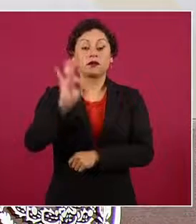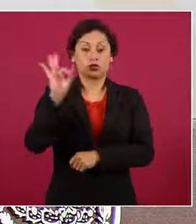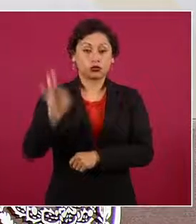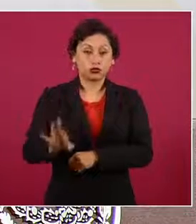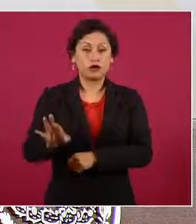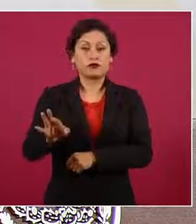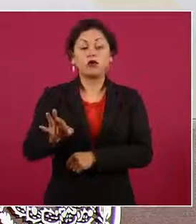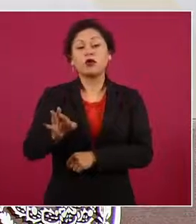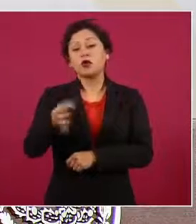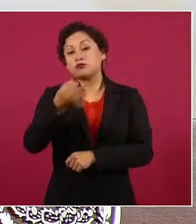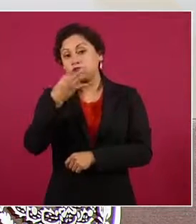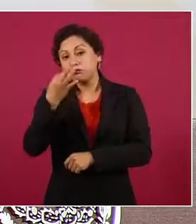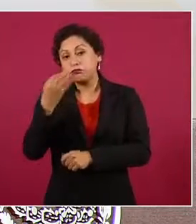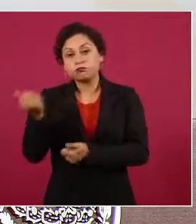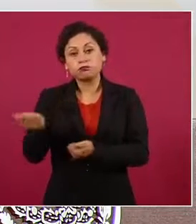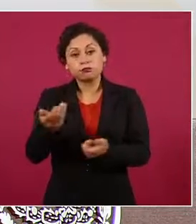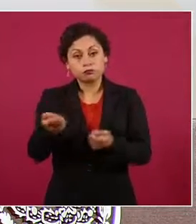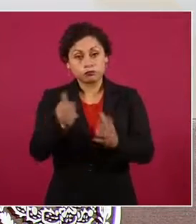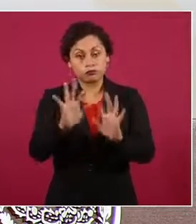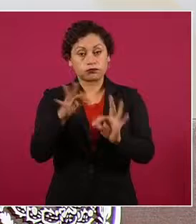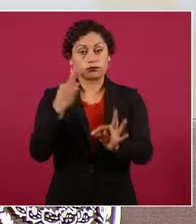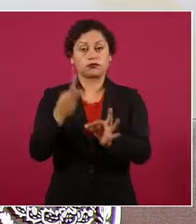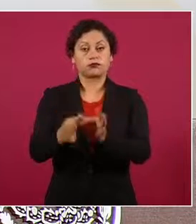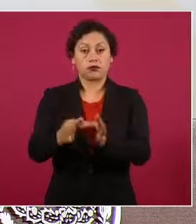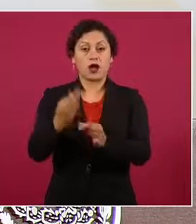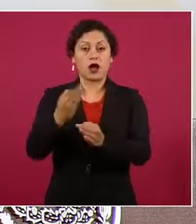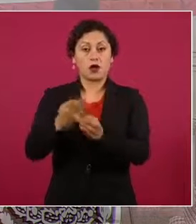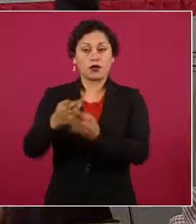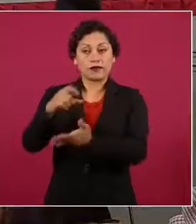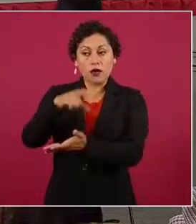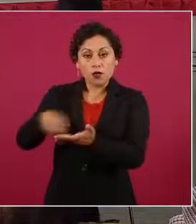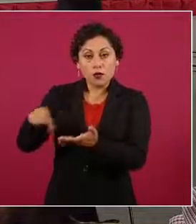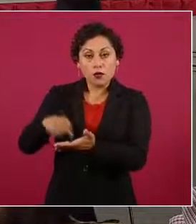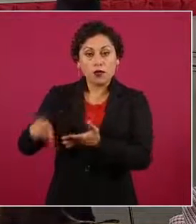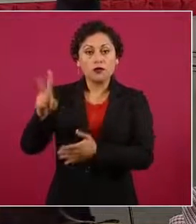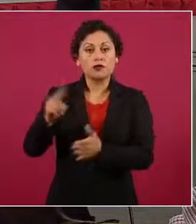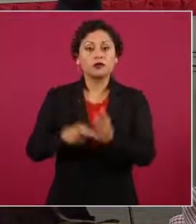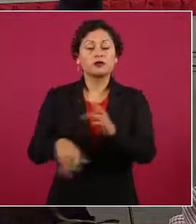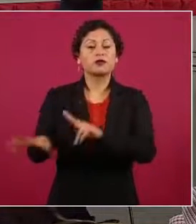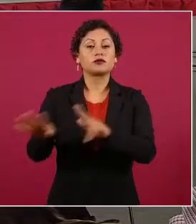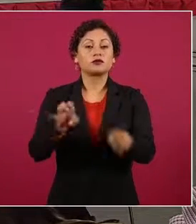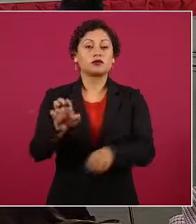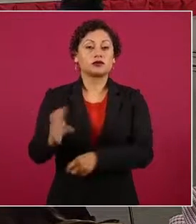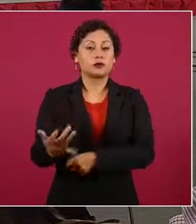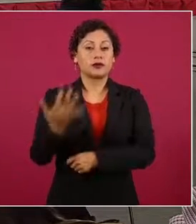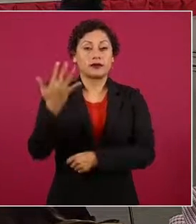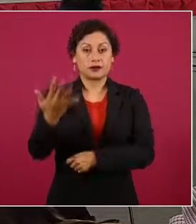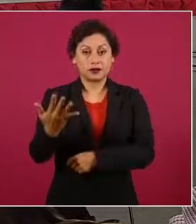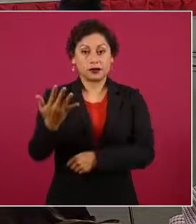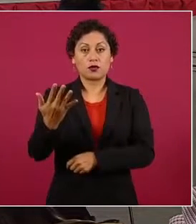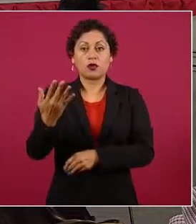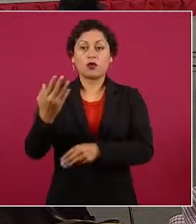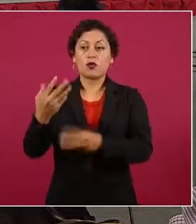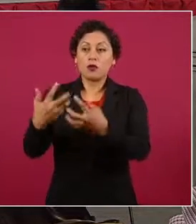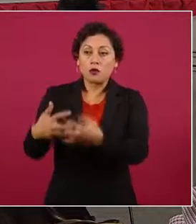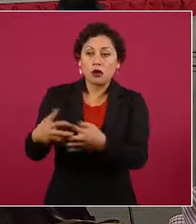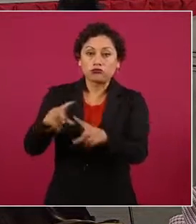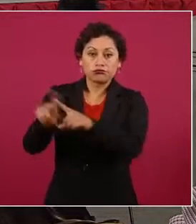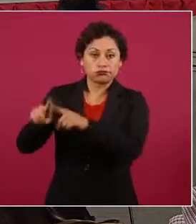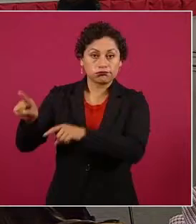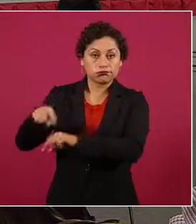completas. En cuanto a equipamiento, se encuentra en proceso la adquisición de 2.855 equipos por